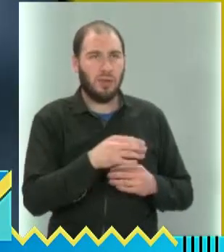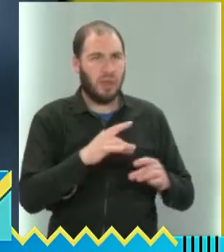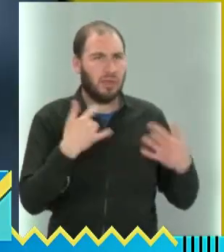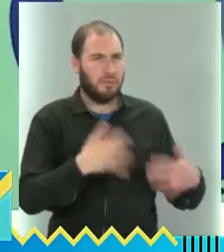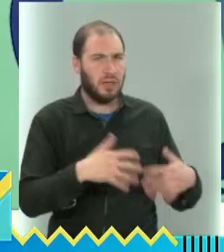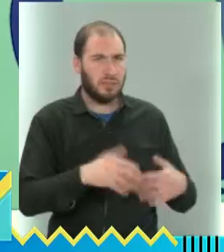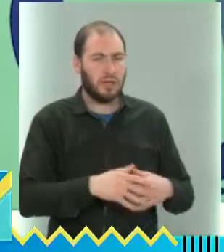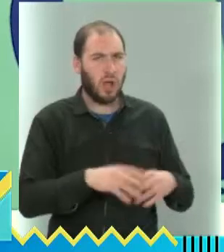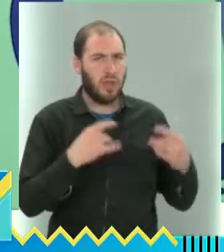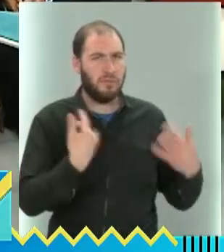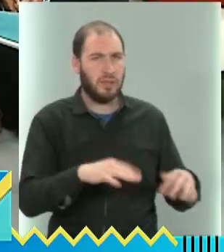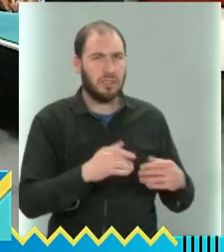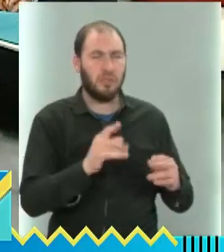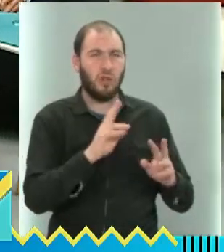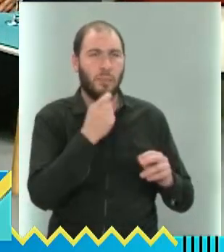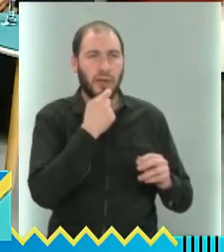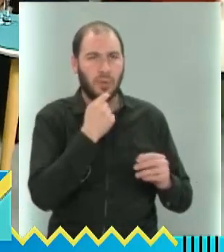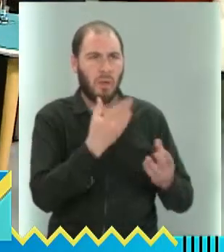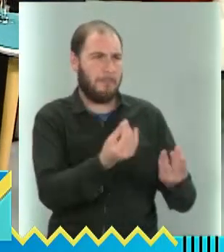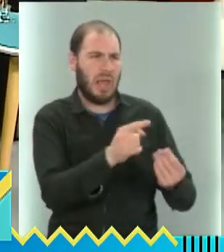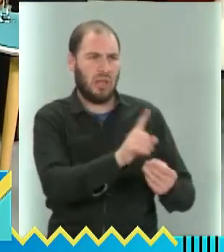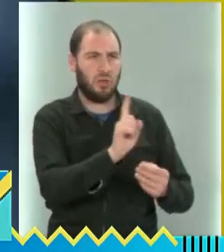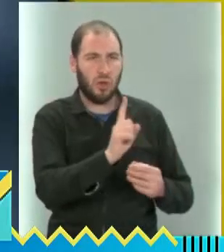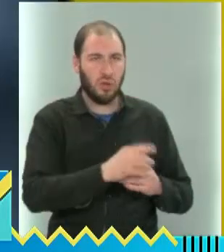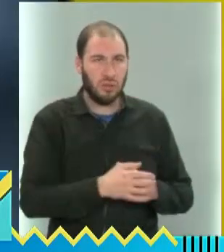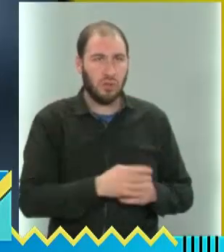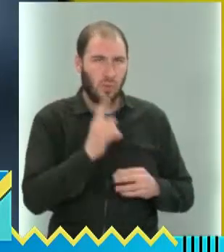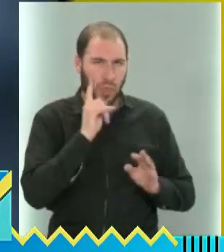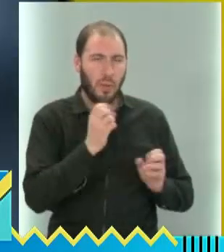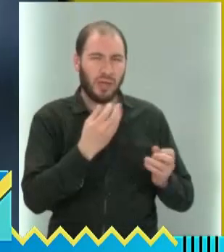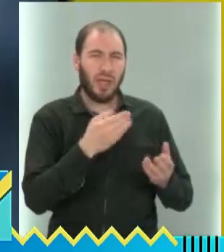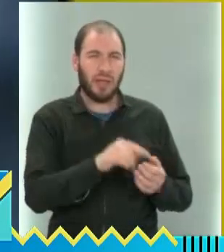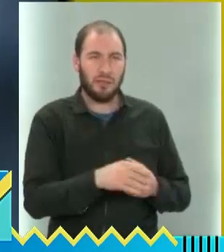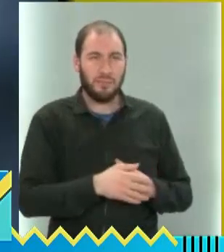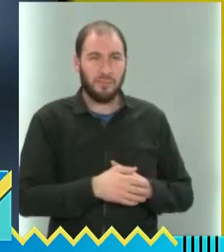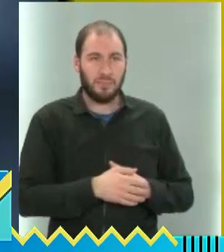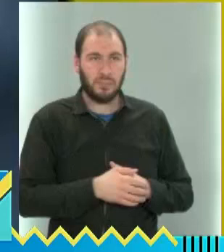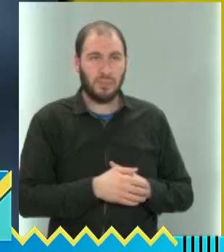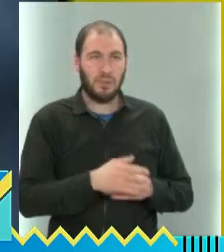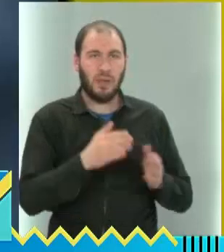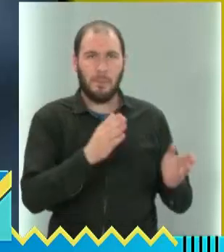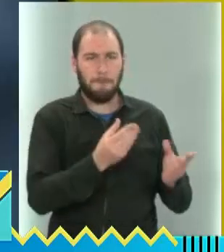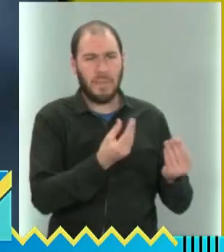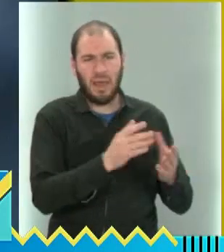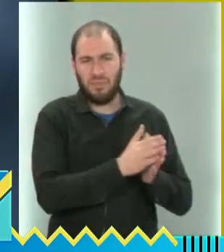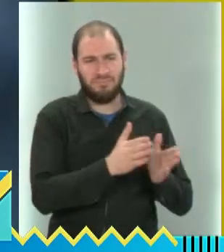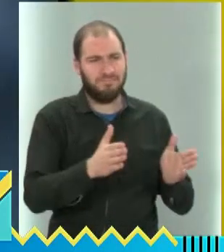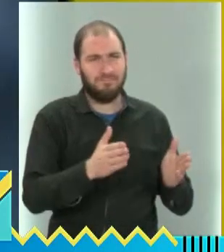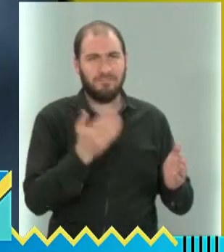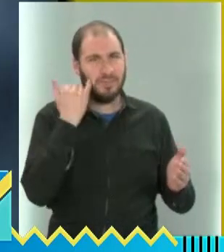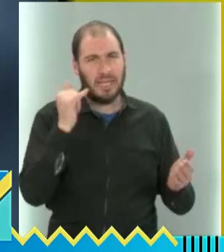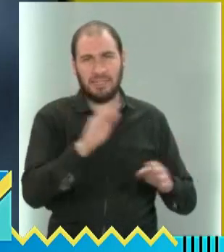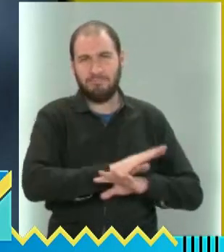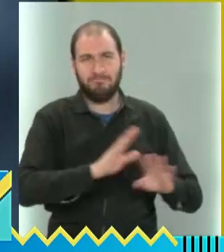jodido. Es jodido no en el sentido de tenerle miedo a esto. No. Ojo, porque yo creo que ya Las instancias del miedo creo que ya están